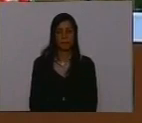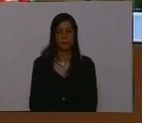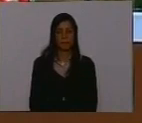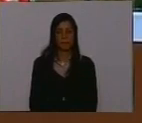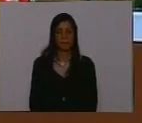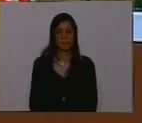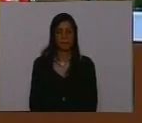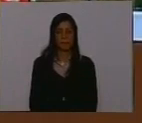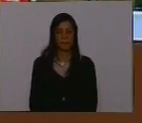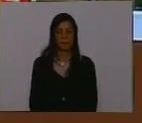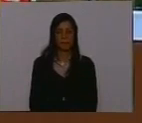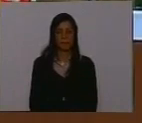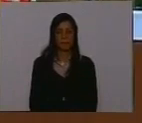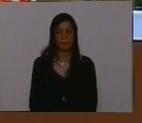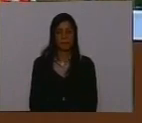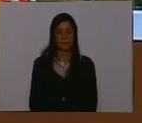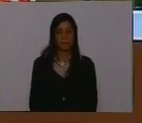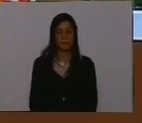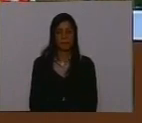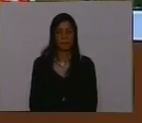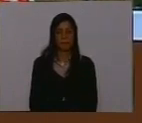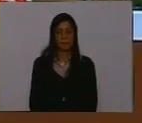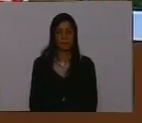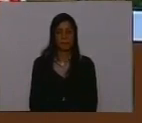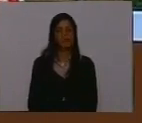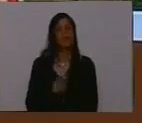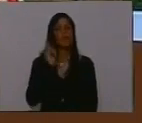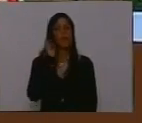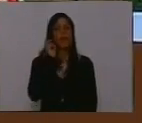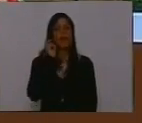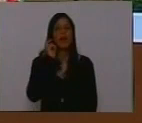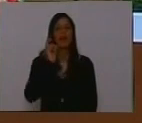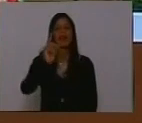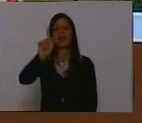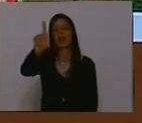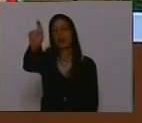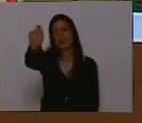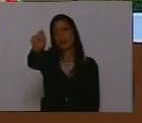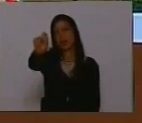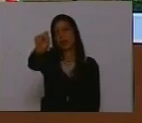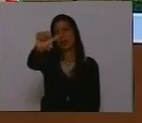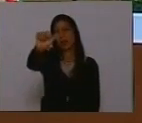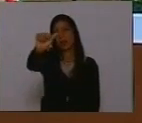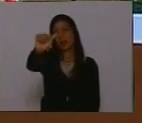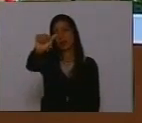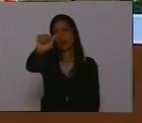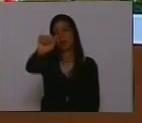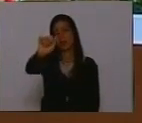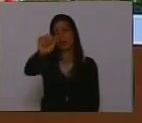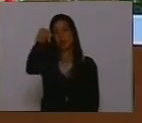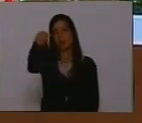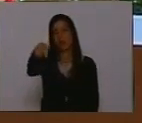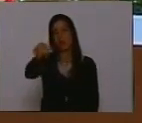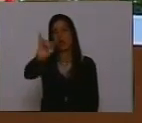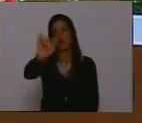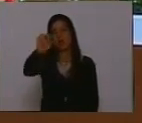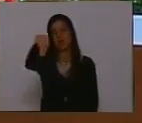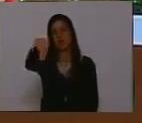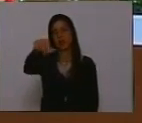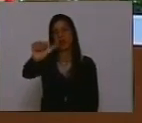Tiene la palabra la constituyente Taína González, del Estado Zulia,